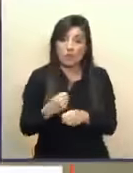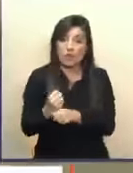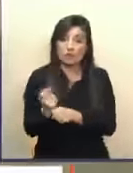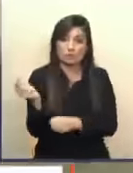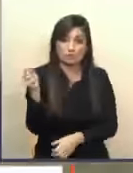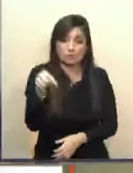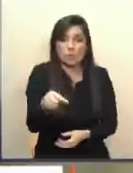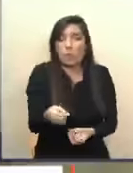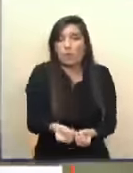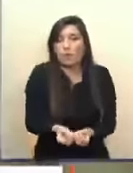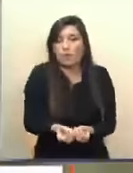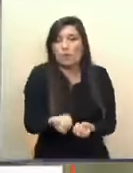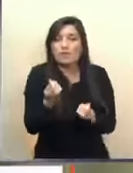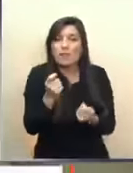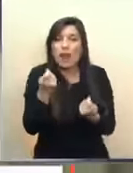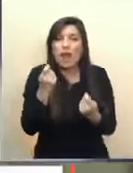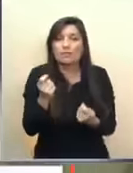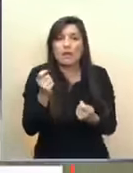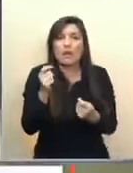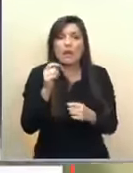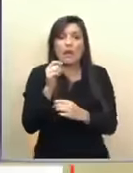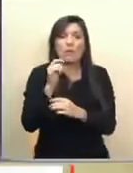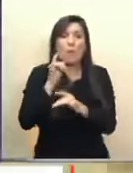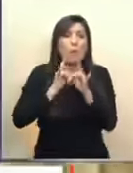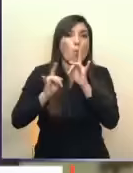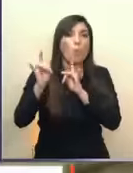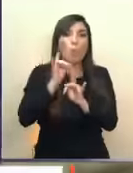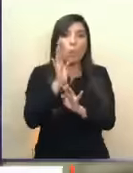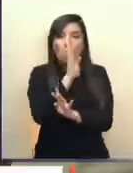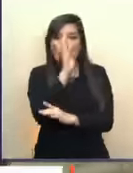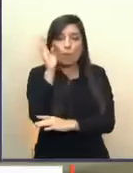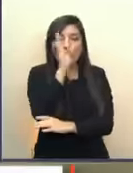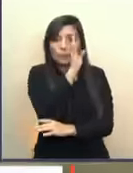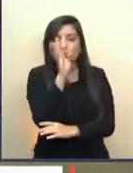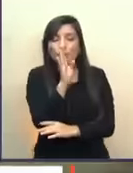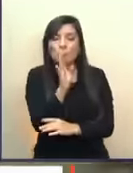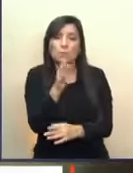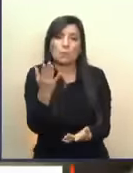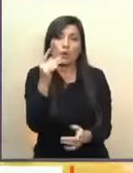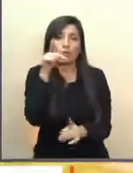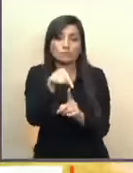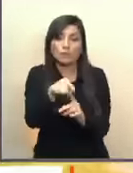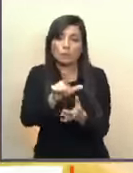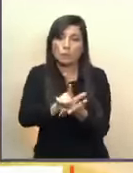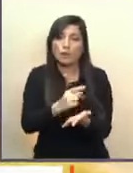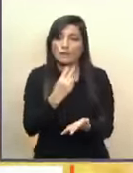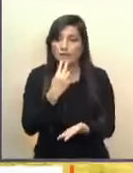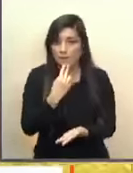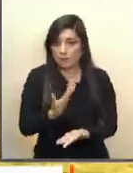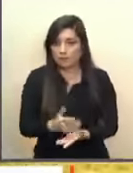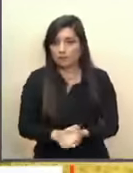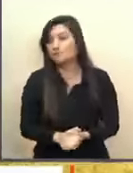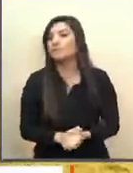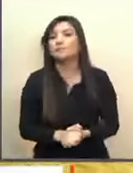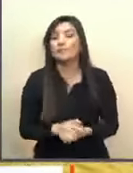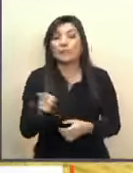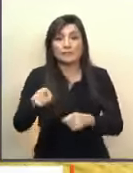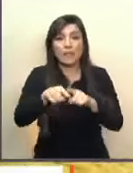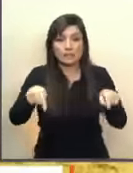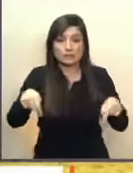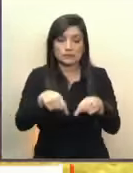bueno, trata de pasar desapercibido, lo que logra por el lugar que elige para vivir. Este era el cuarto